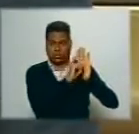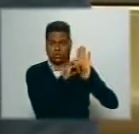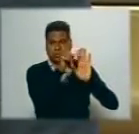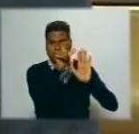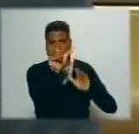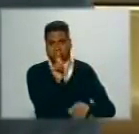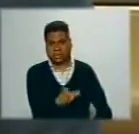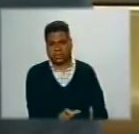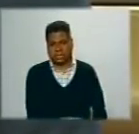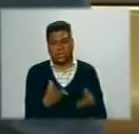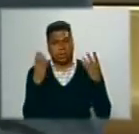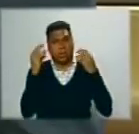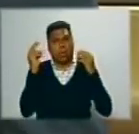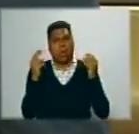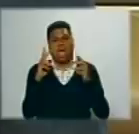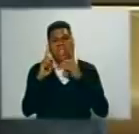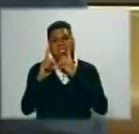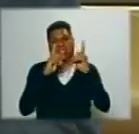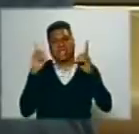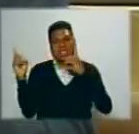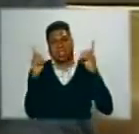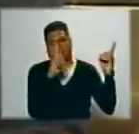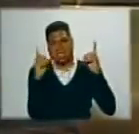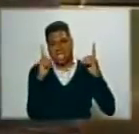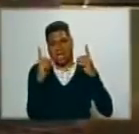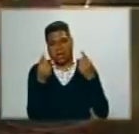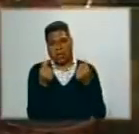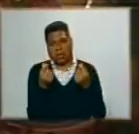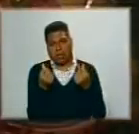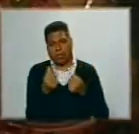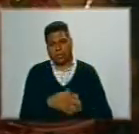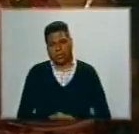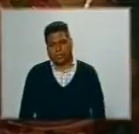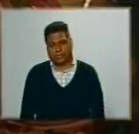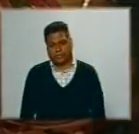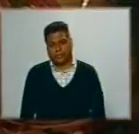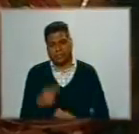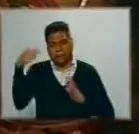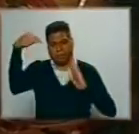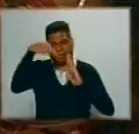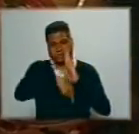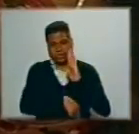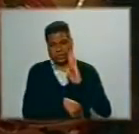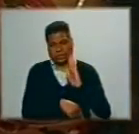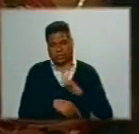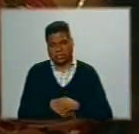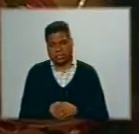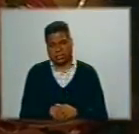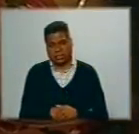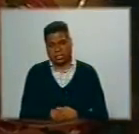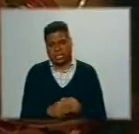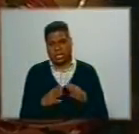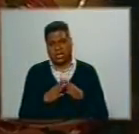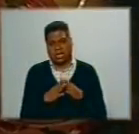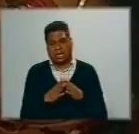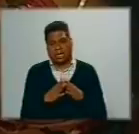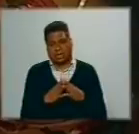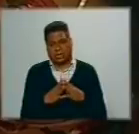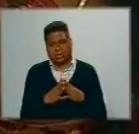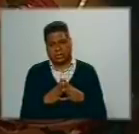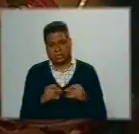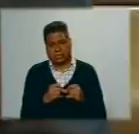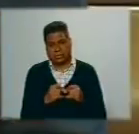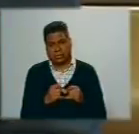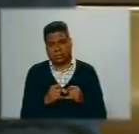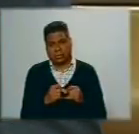diálogo económico. Esta ley va a profundizar y va a enmarcar la